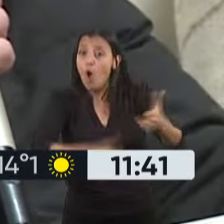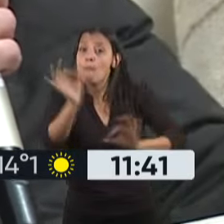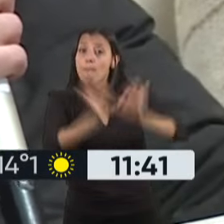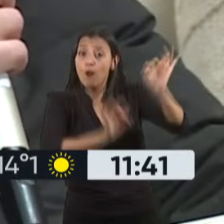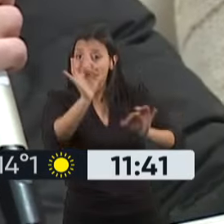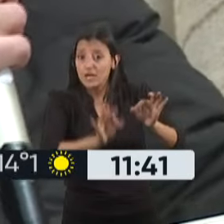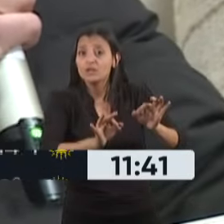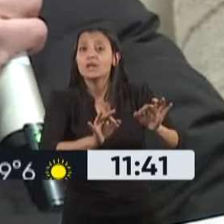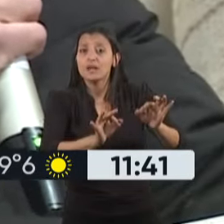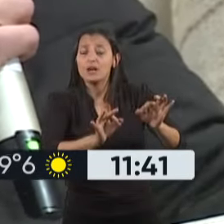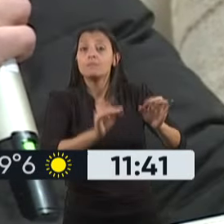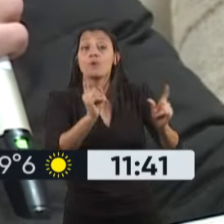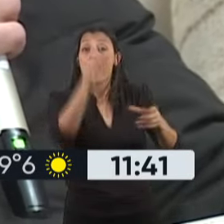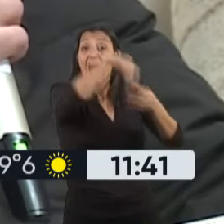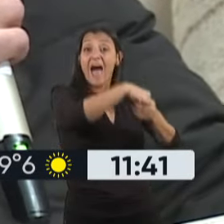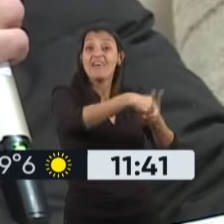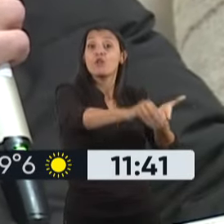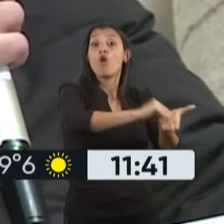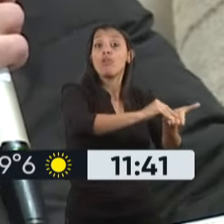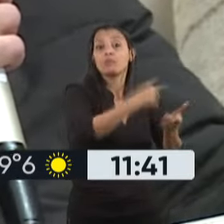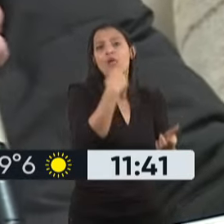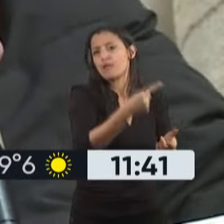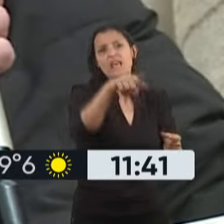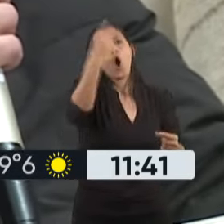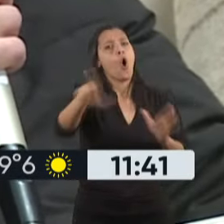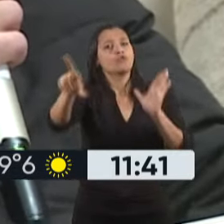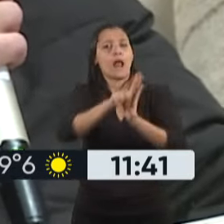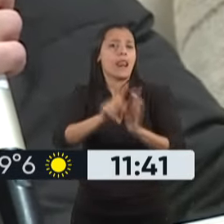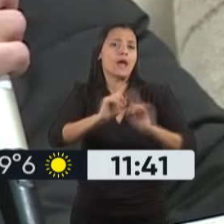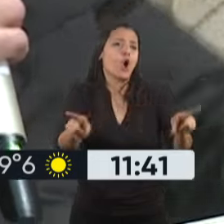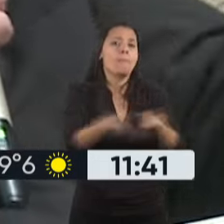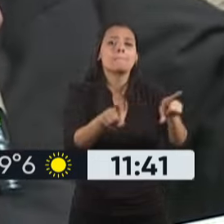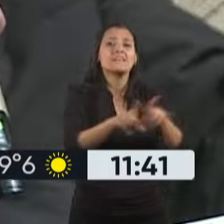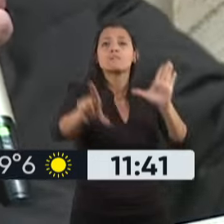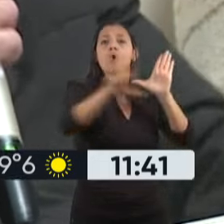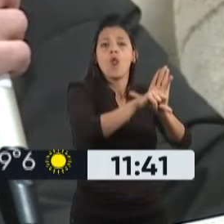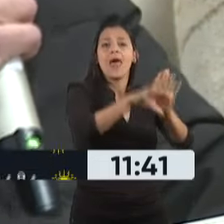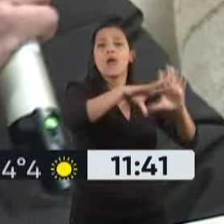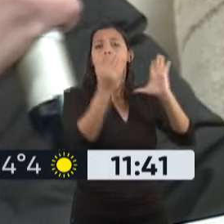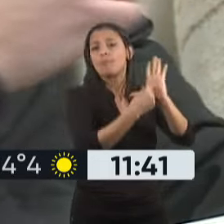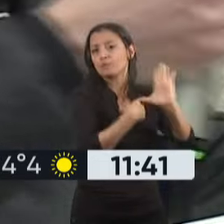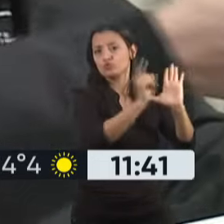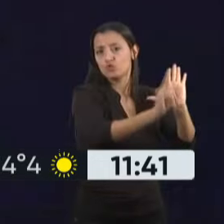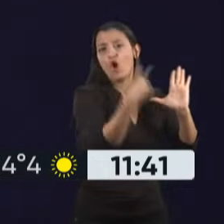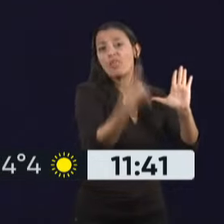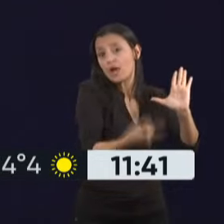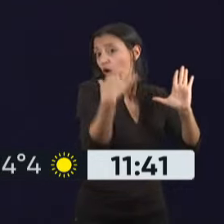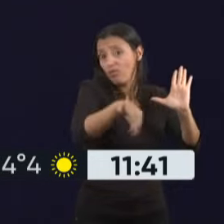cabo Sturzenegger, porque en diputados dicen que no quieren votar otra ley que sea como la ley Omnibus, que sean 400 puntos. Gracias.